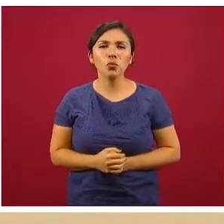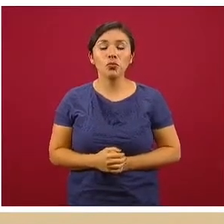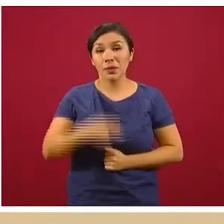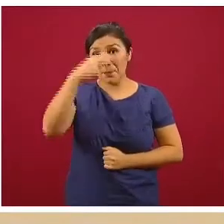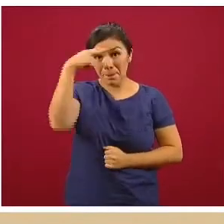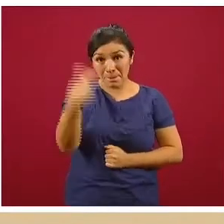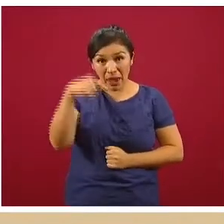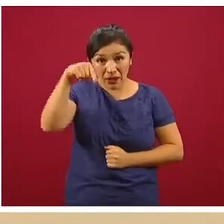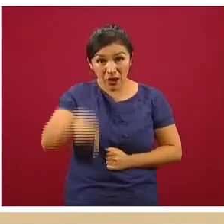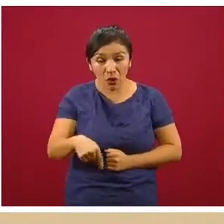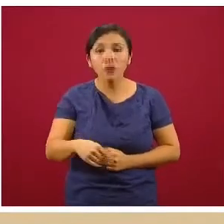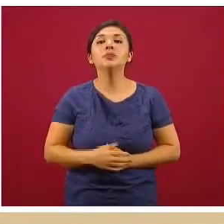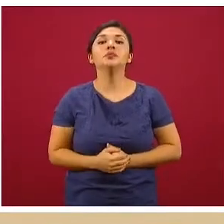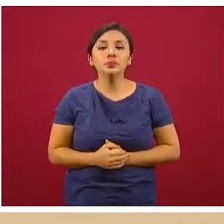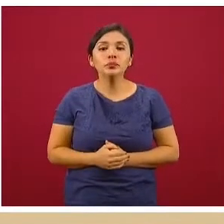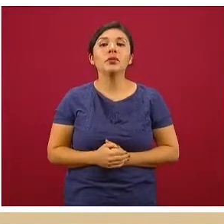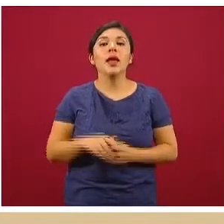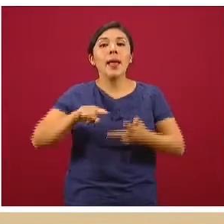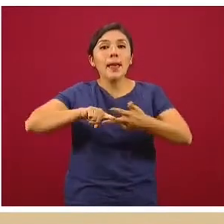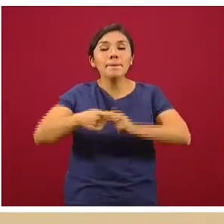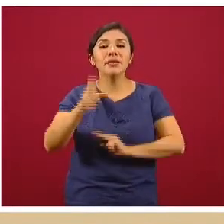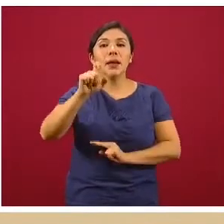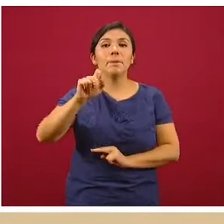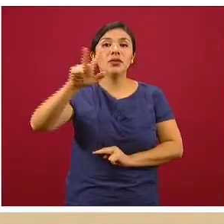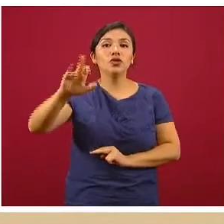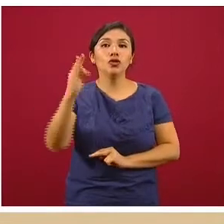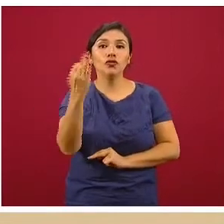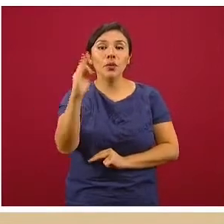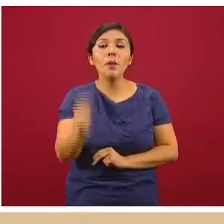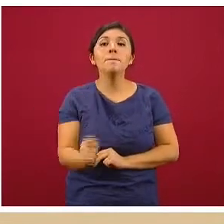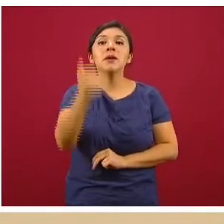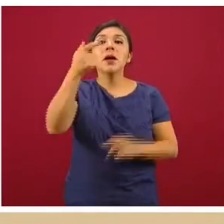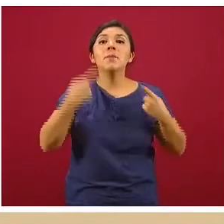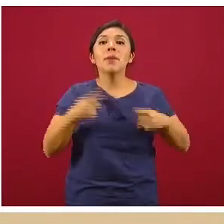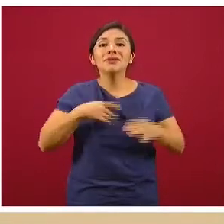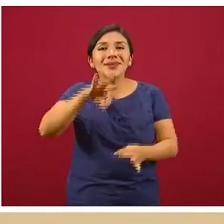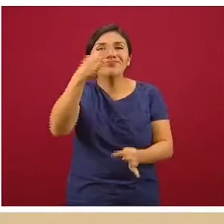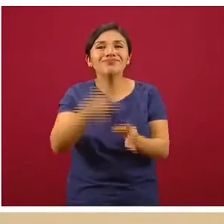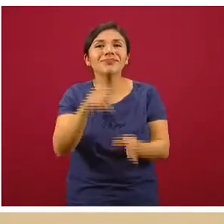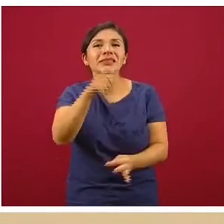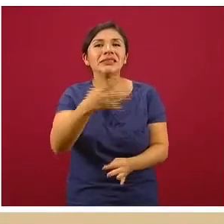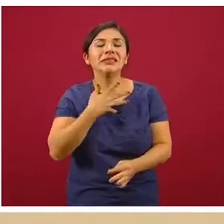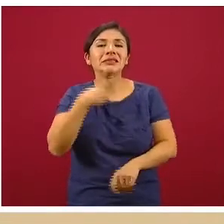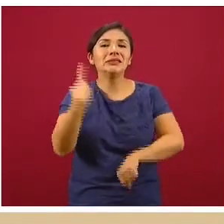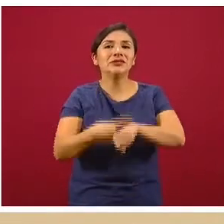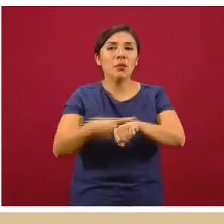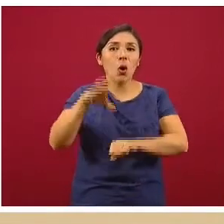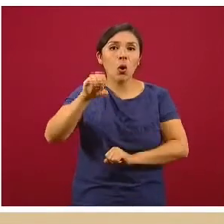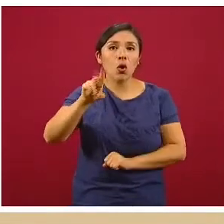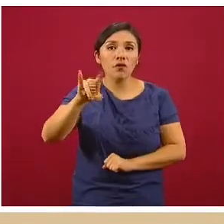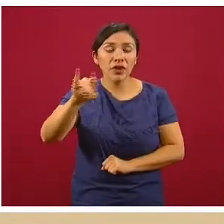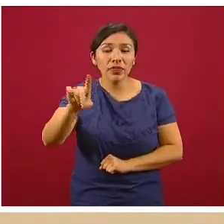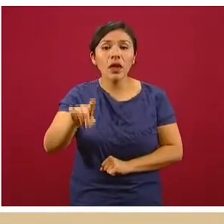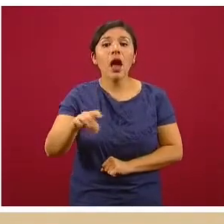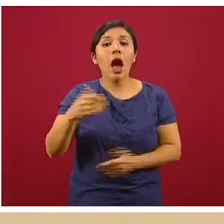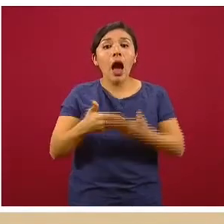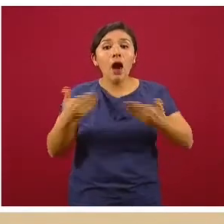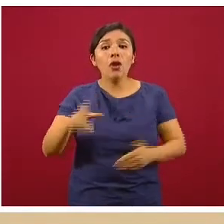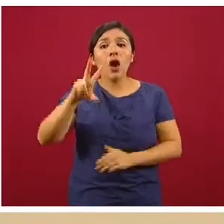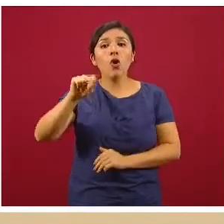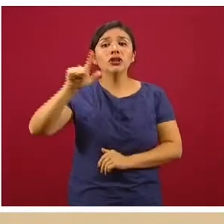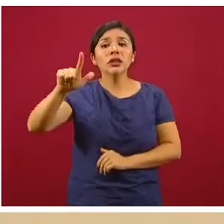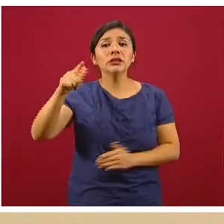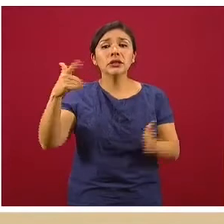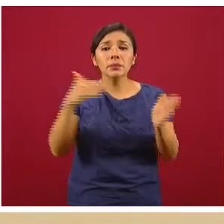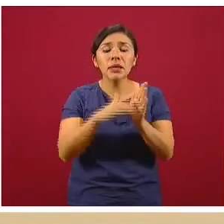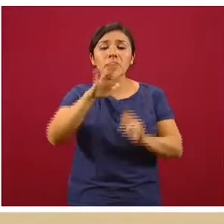En México, desde el 28 de febrero, fecha en que se presentó y confirmó el primer caso de COVID,